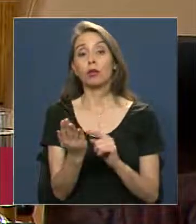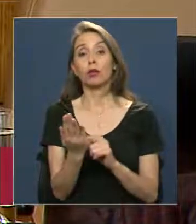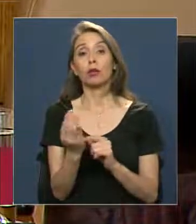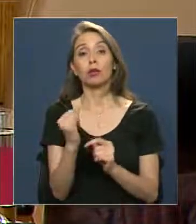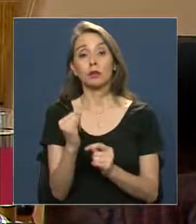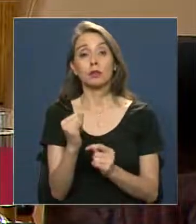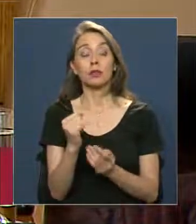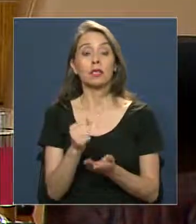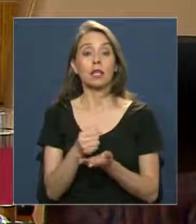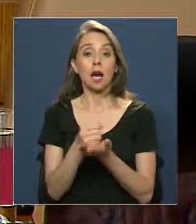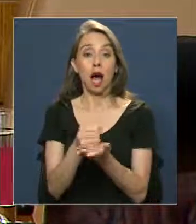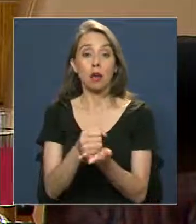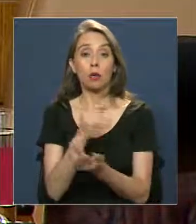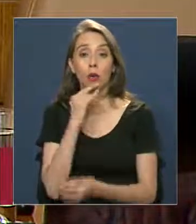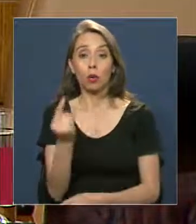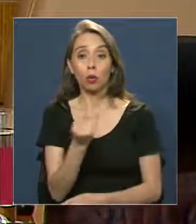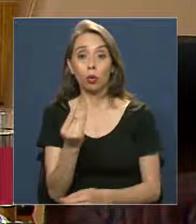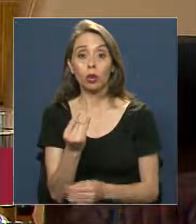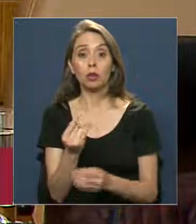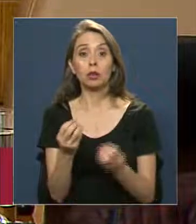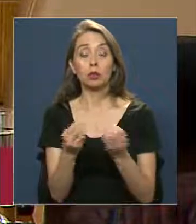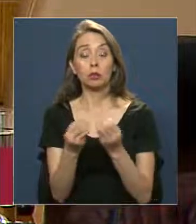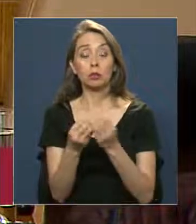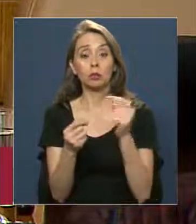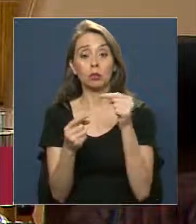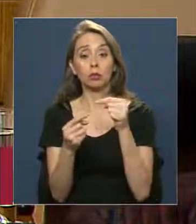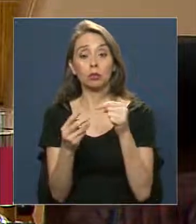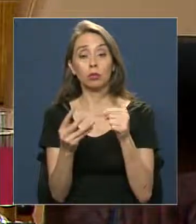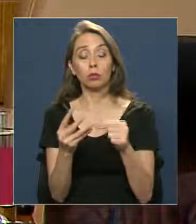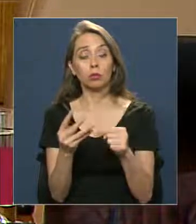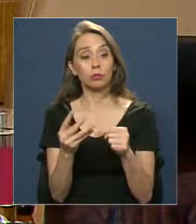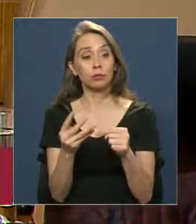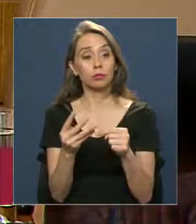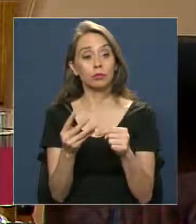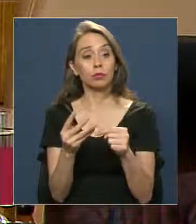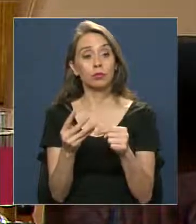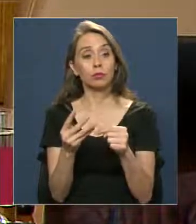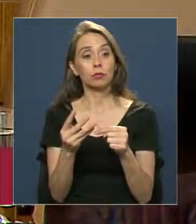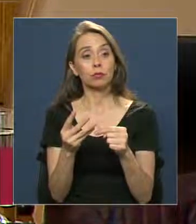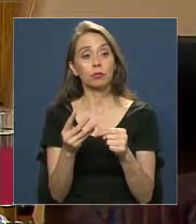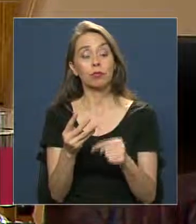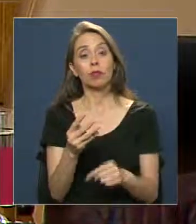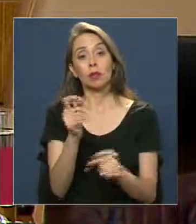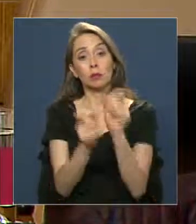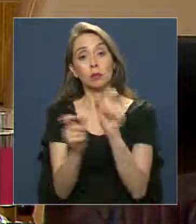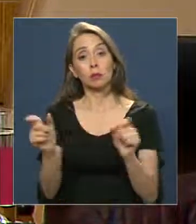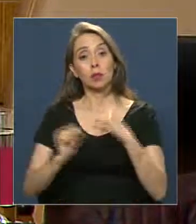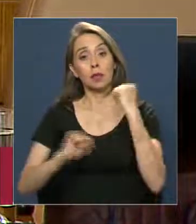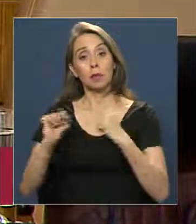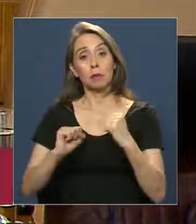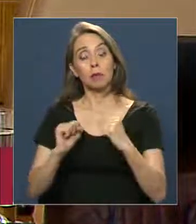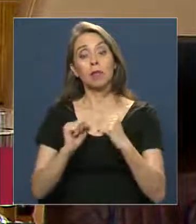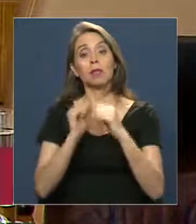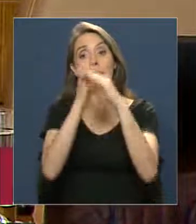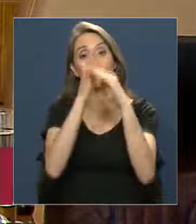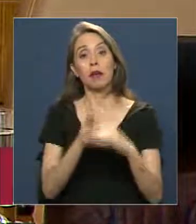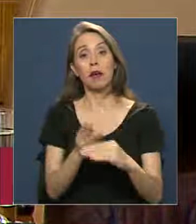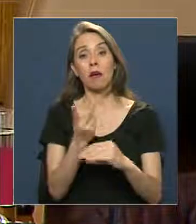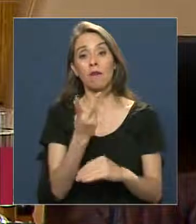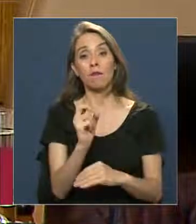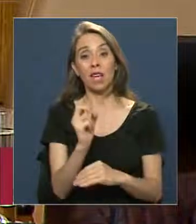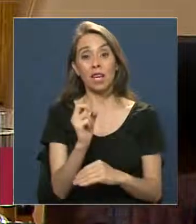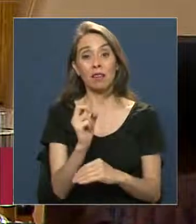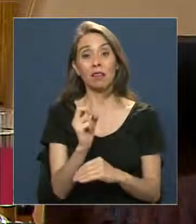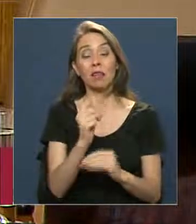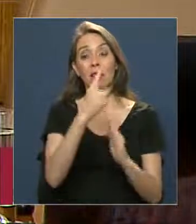son urgentes, que muchas de ellas también tienen que ver con el IVA que les ha tocado pagar los días 20 a estas pequeñas